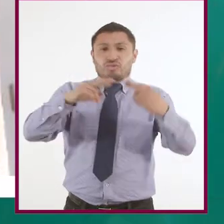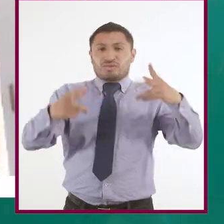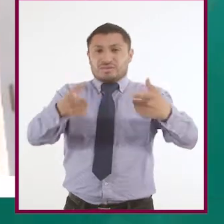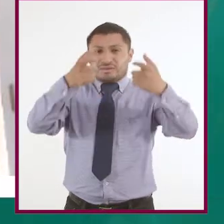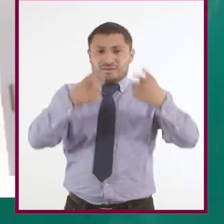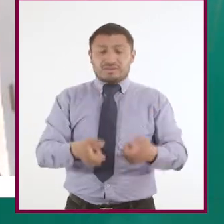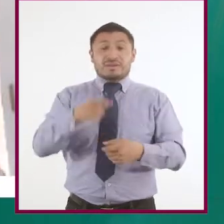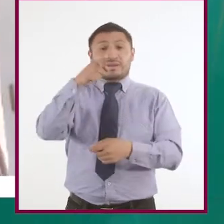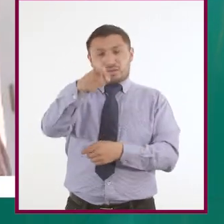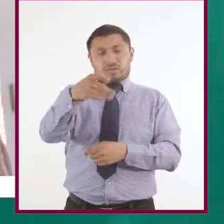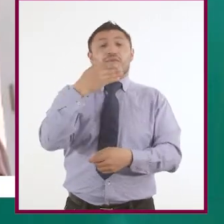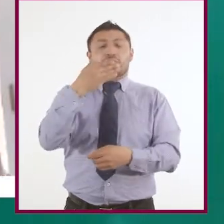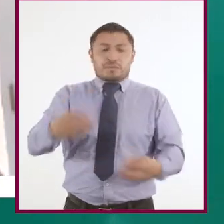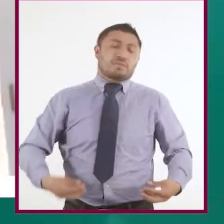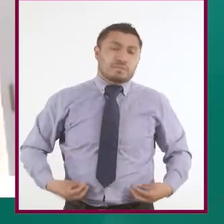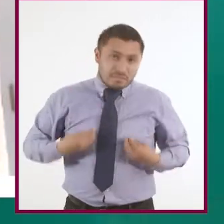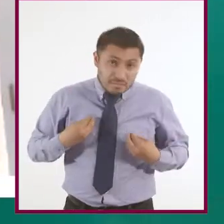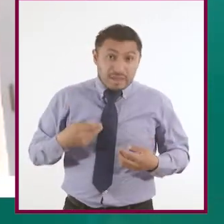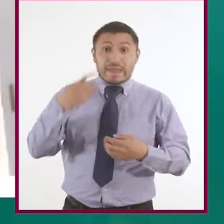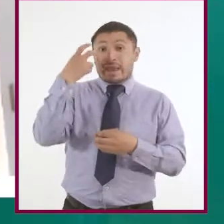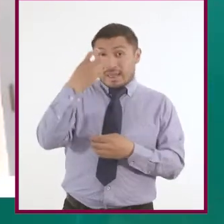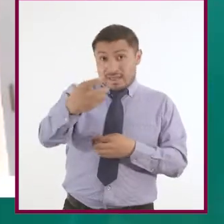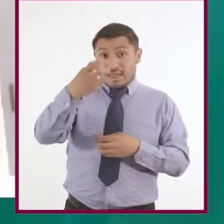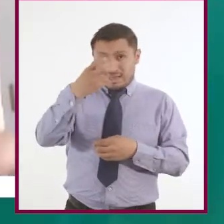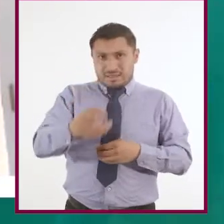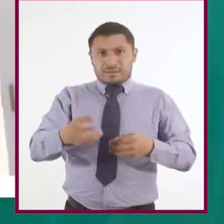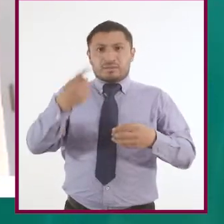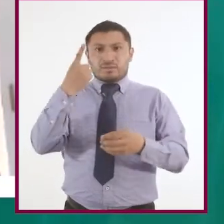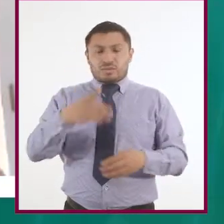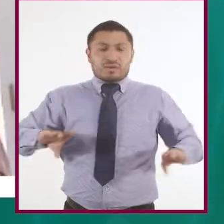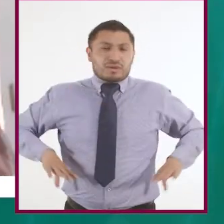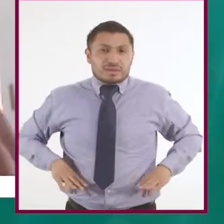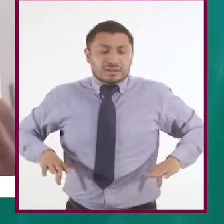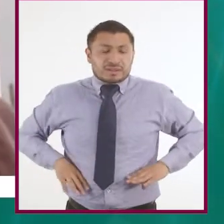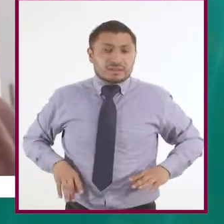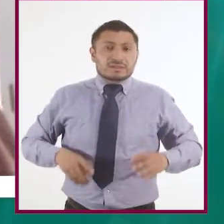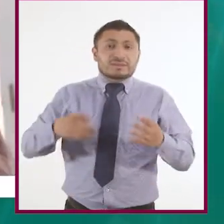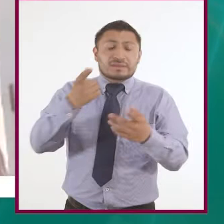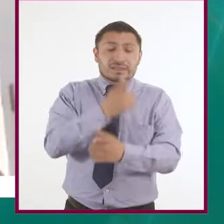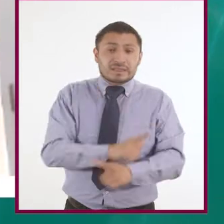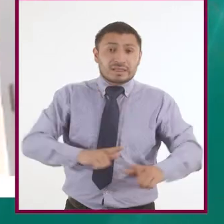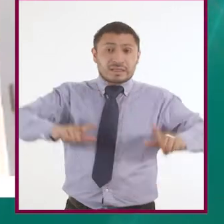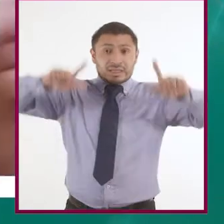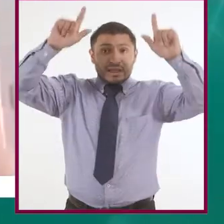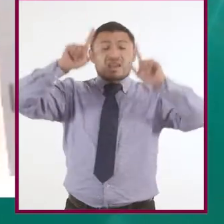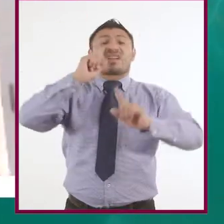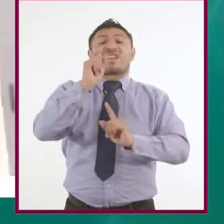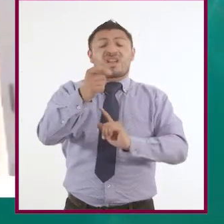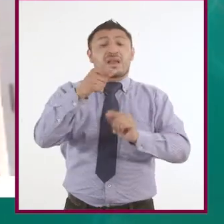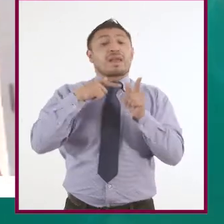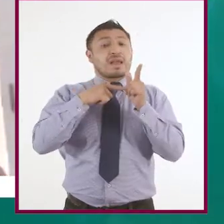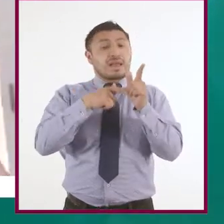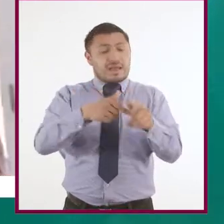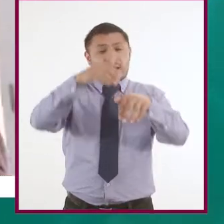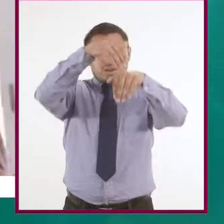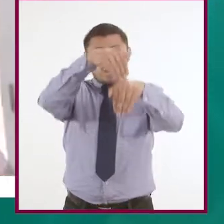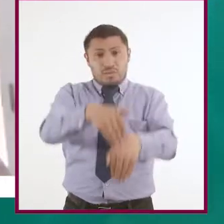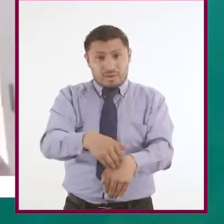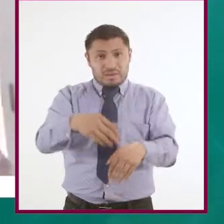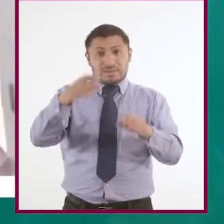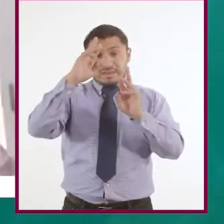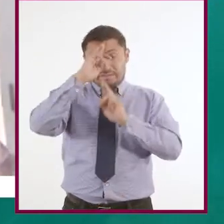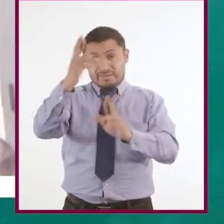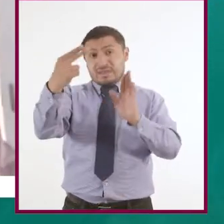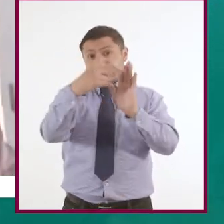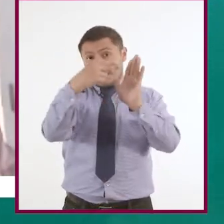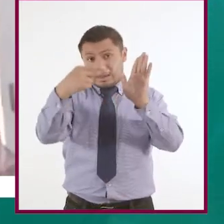con eso mantenerte. De ahí que un elemento de la libertad es seguir ciertas normas.